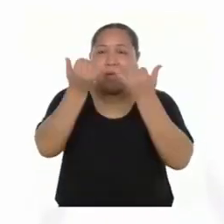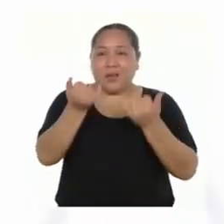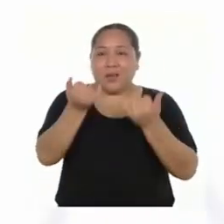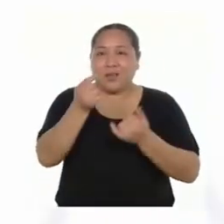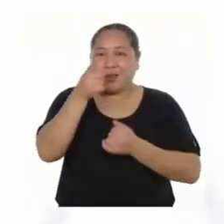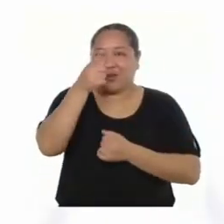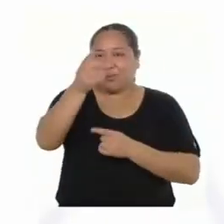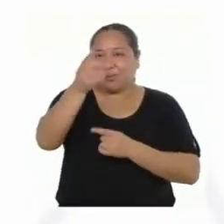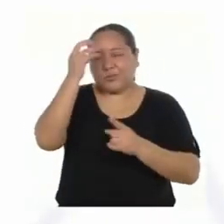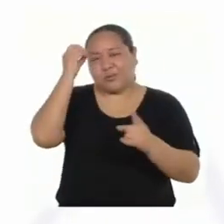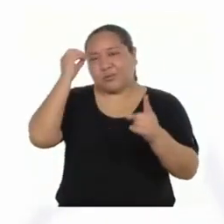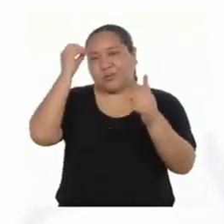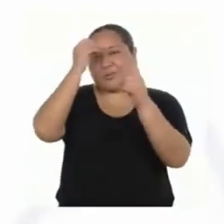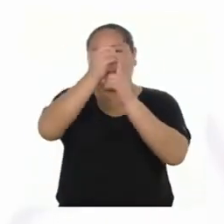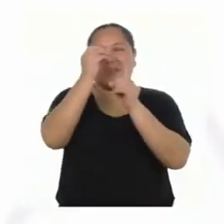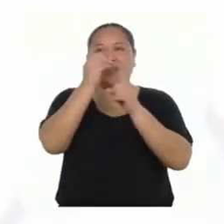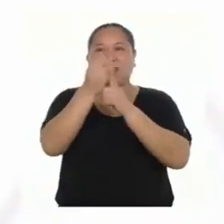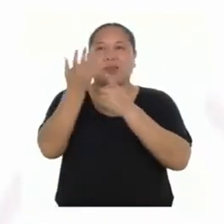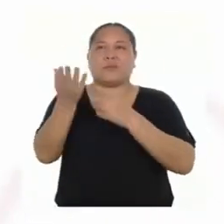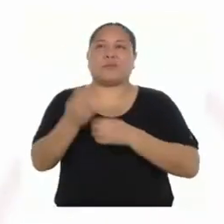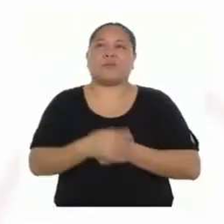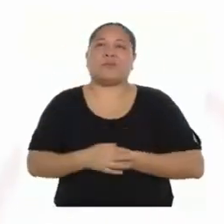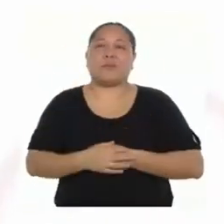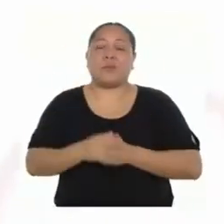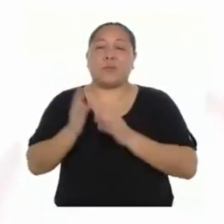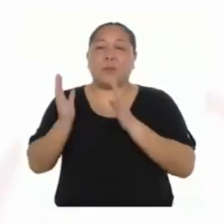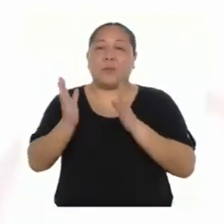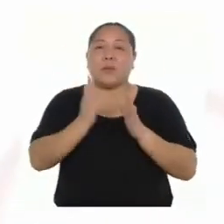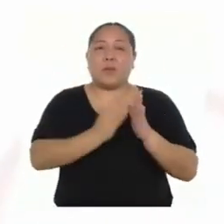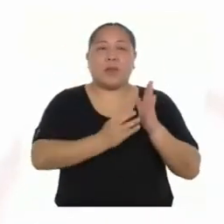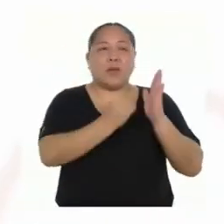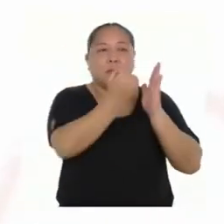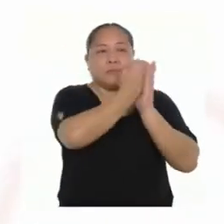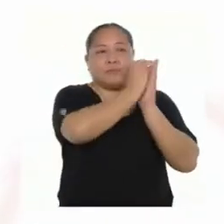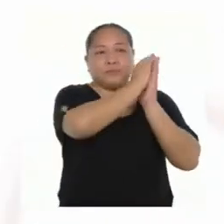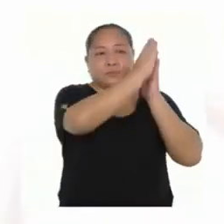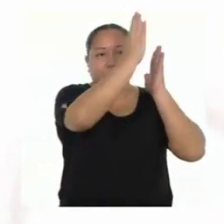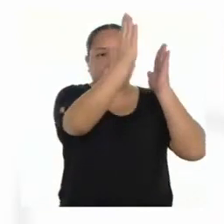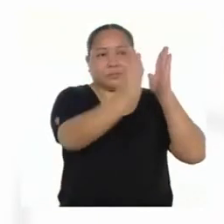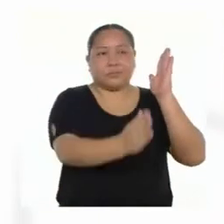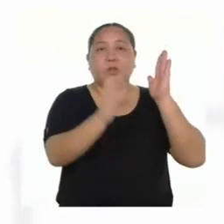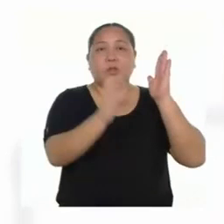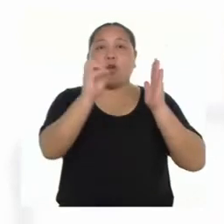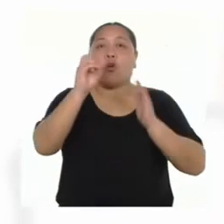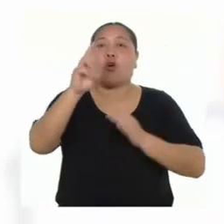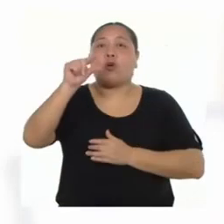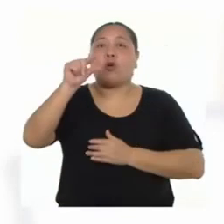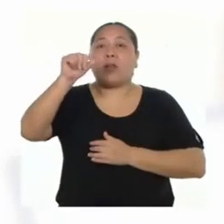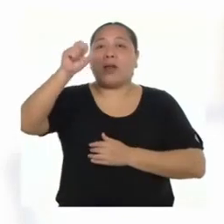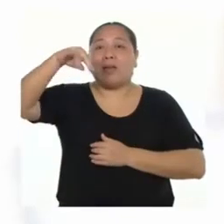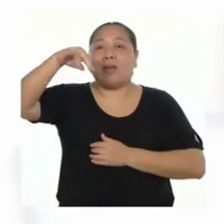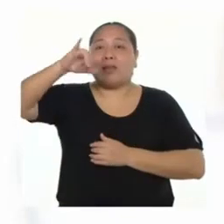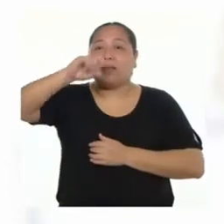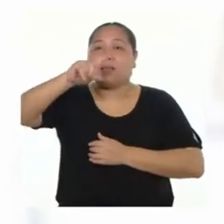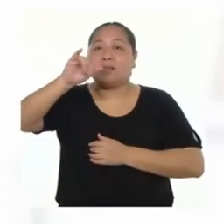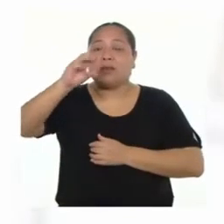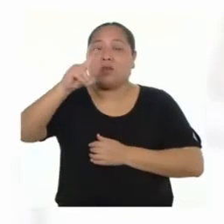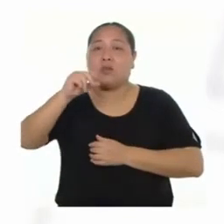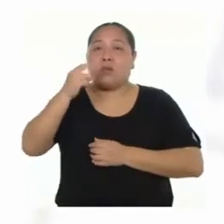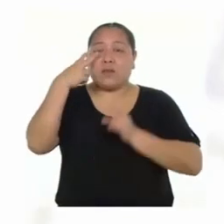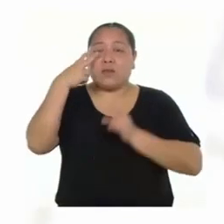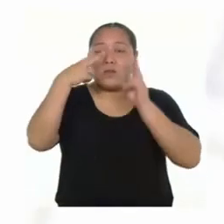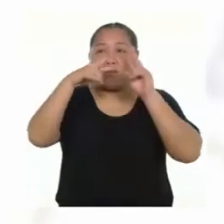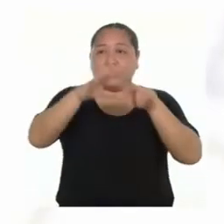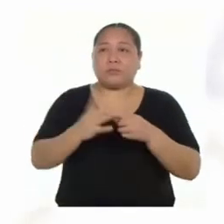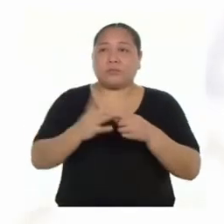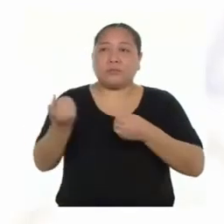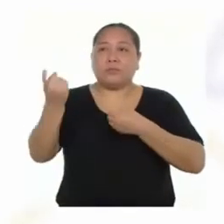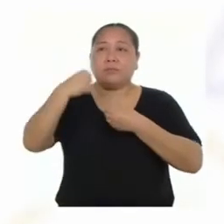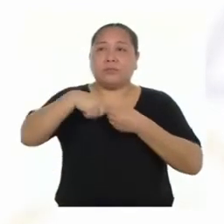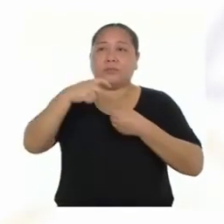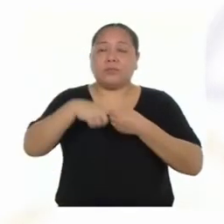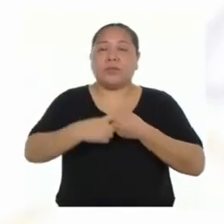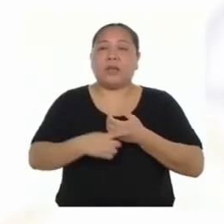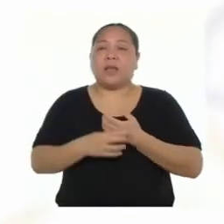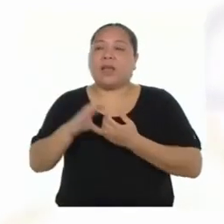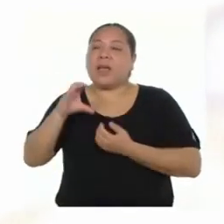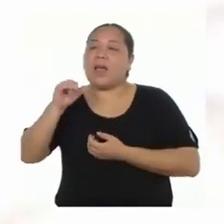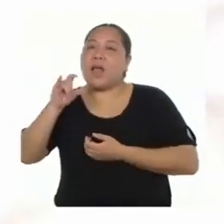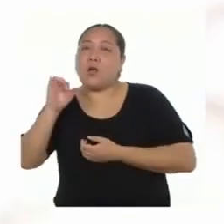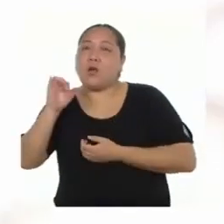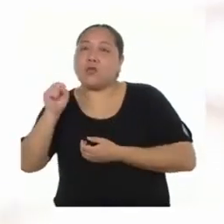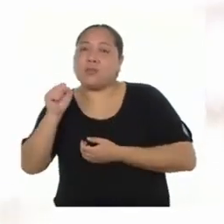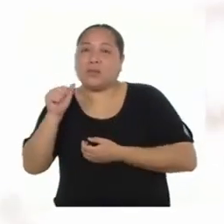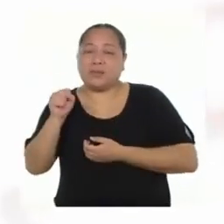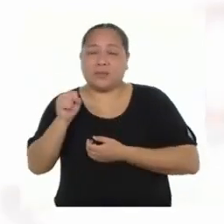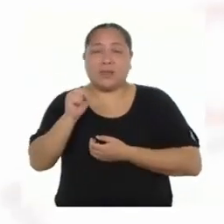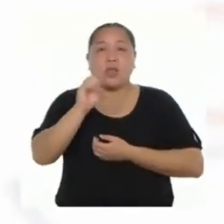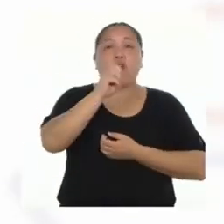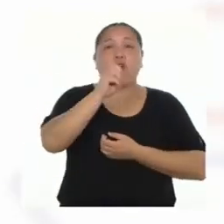Ahora te toca llevar a cabo el reto. Elabora un organizador visual que incluya las causas y consecuencias del inadecuado manejo